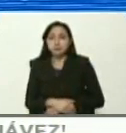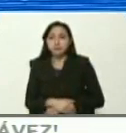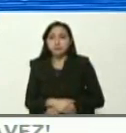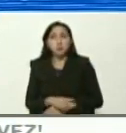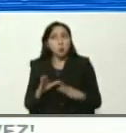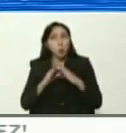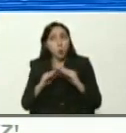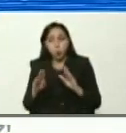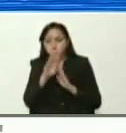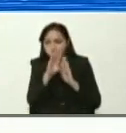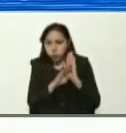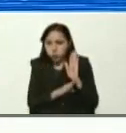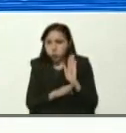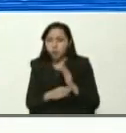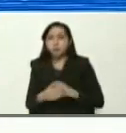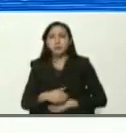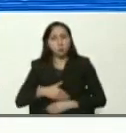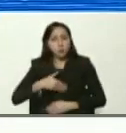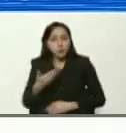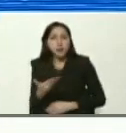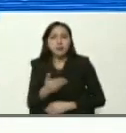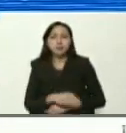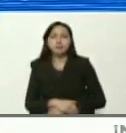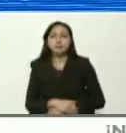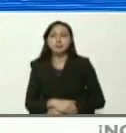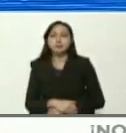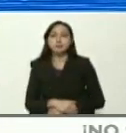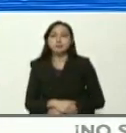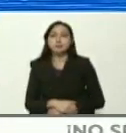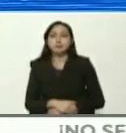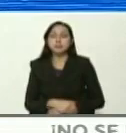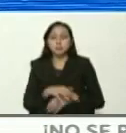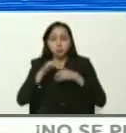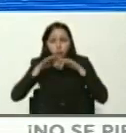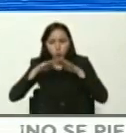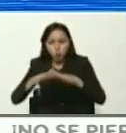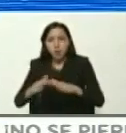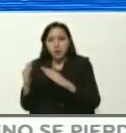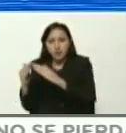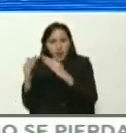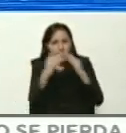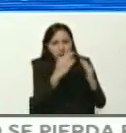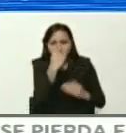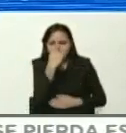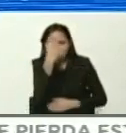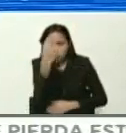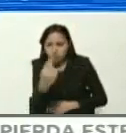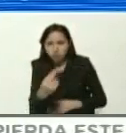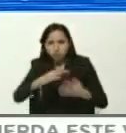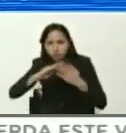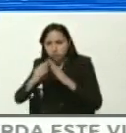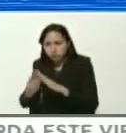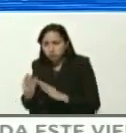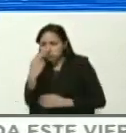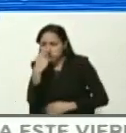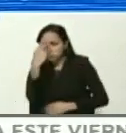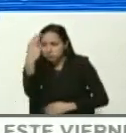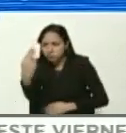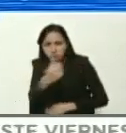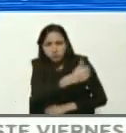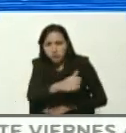Todas las medidas de bioseguridad, sí se puede. Este tipo de despliegue, casa por casa, barrio por barrio, caso por